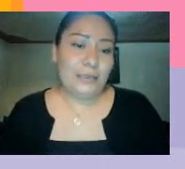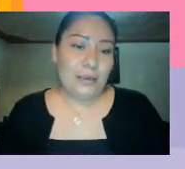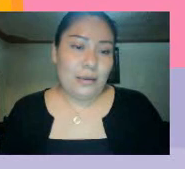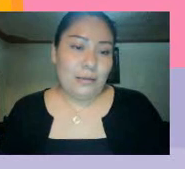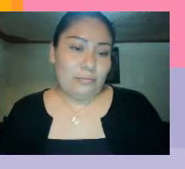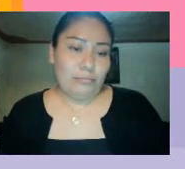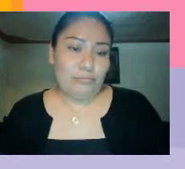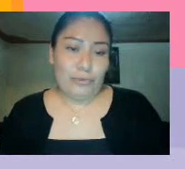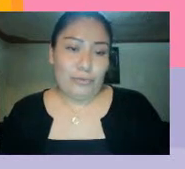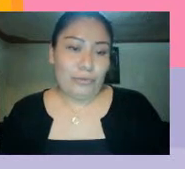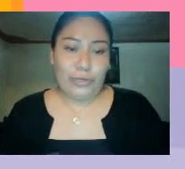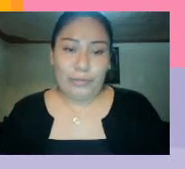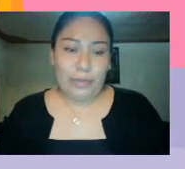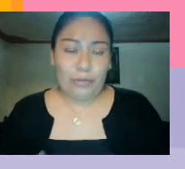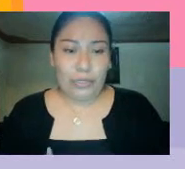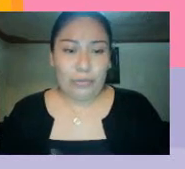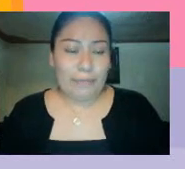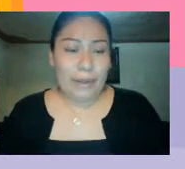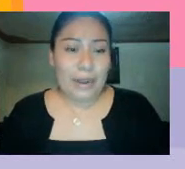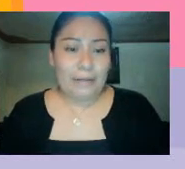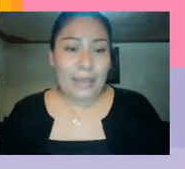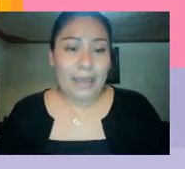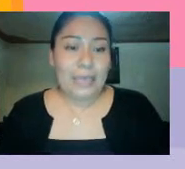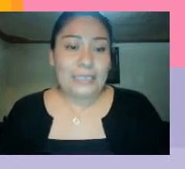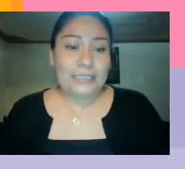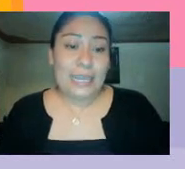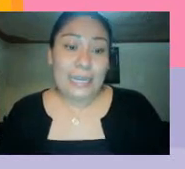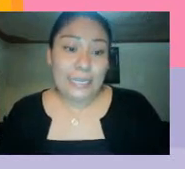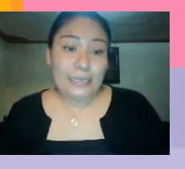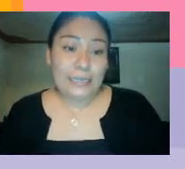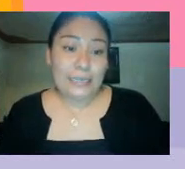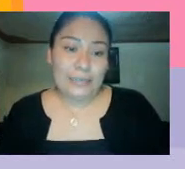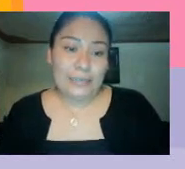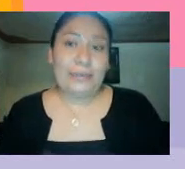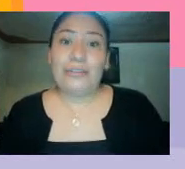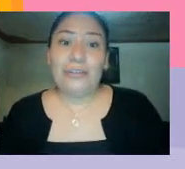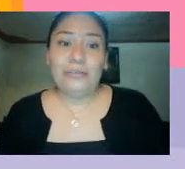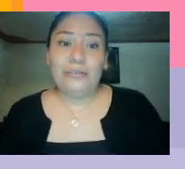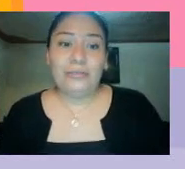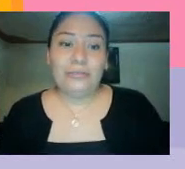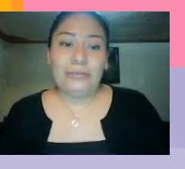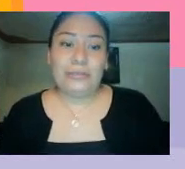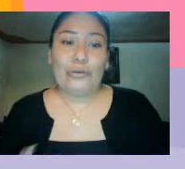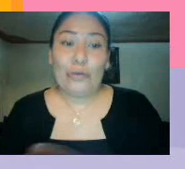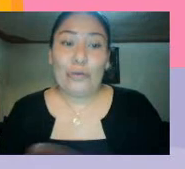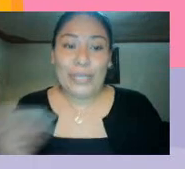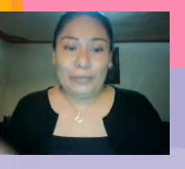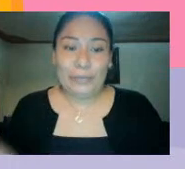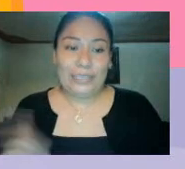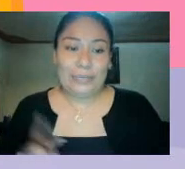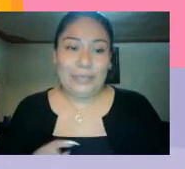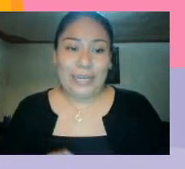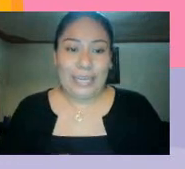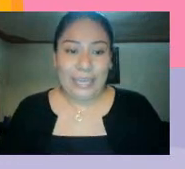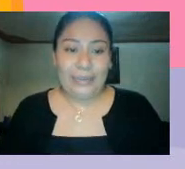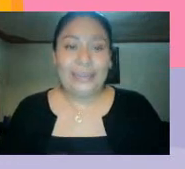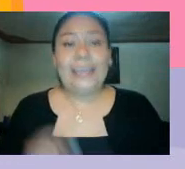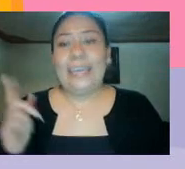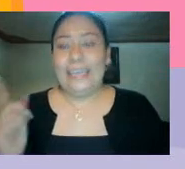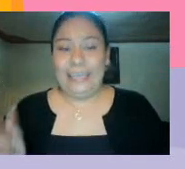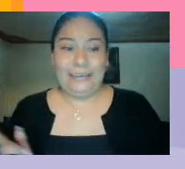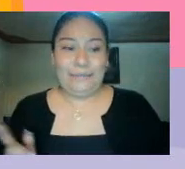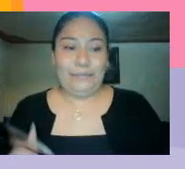Estrellas, no rima con ninguna palabra. Salir, rima con dormir porque terminan